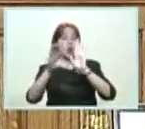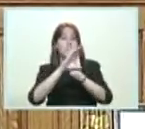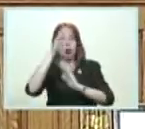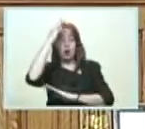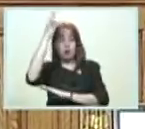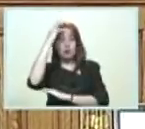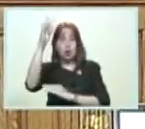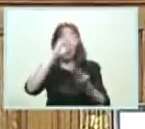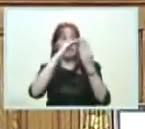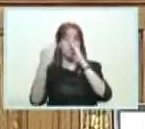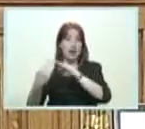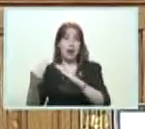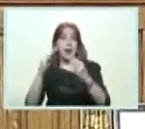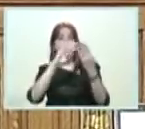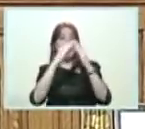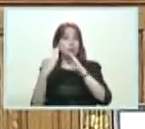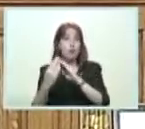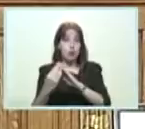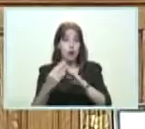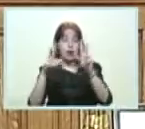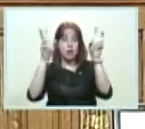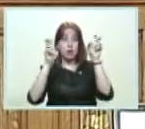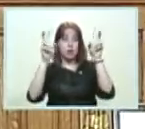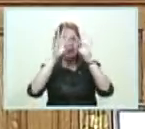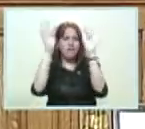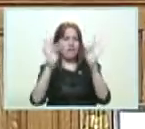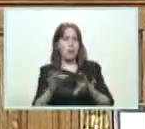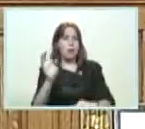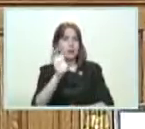consejos comunales, a las comunas, la nueva forma de Estado.